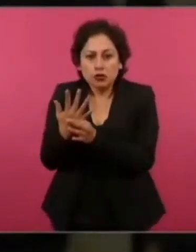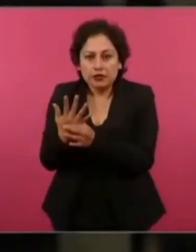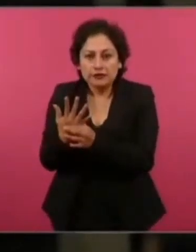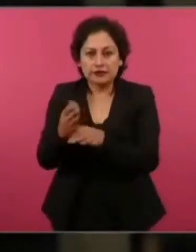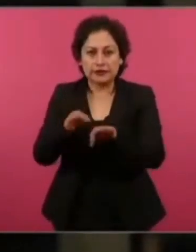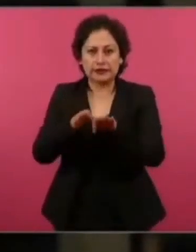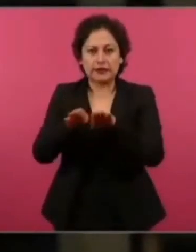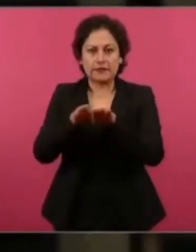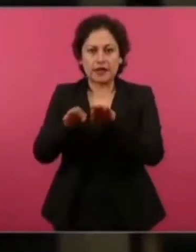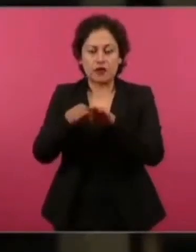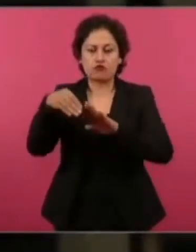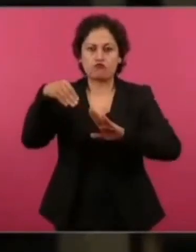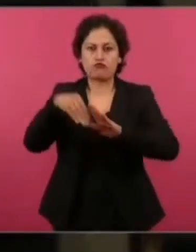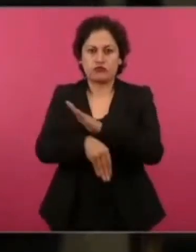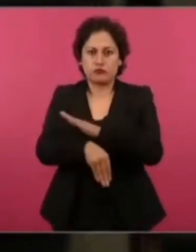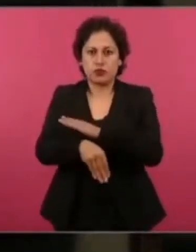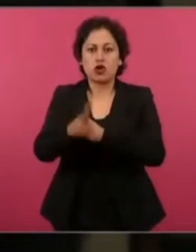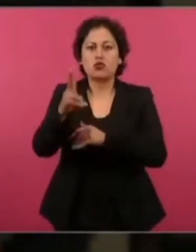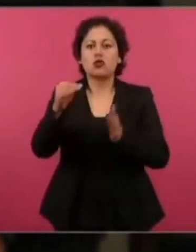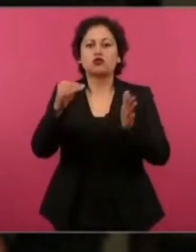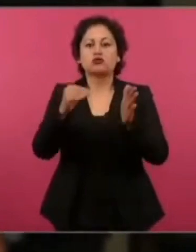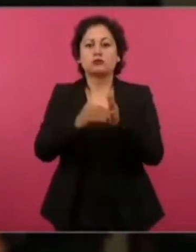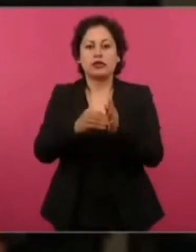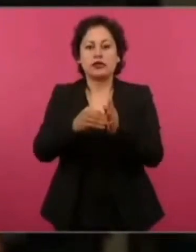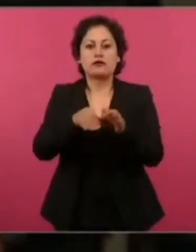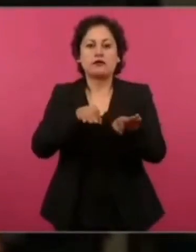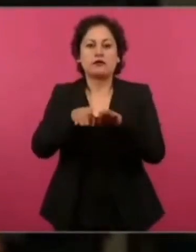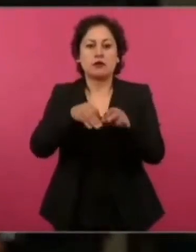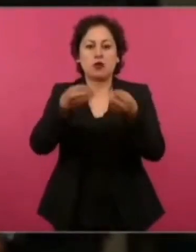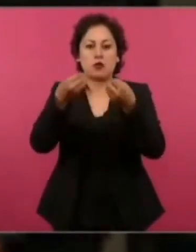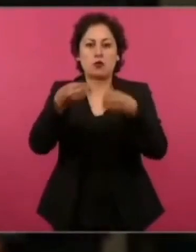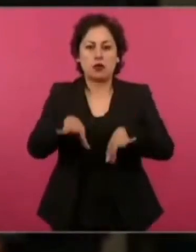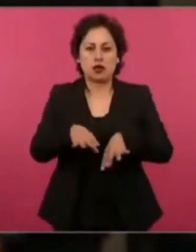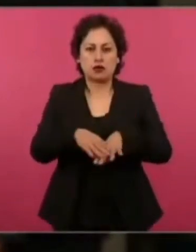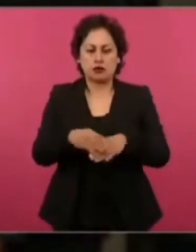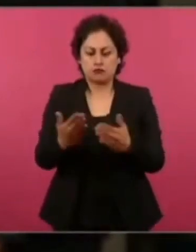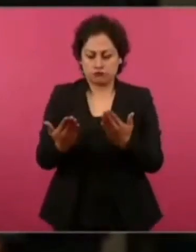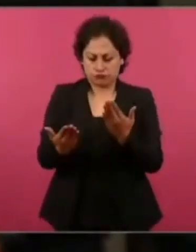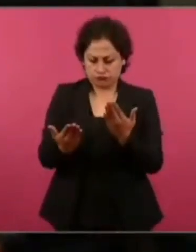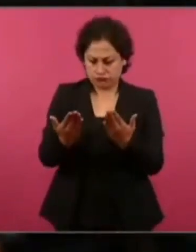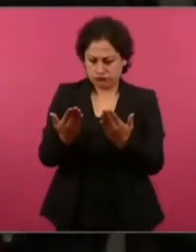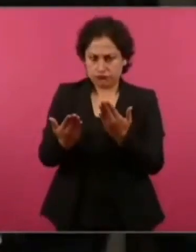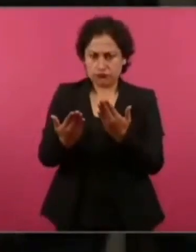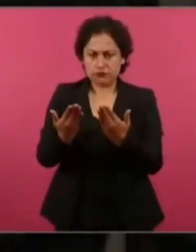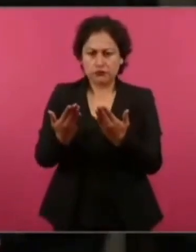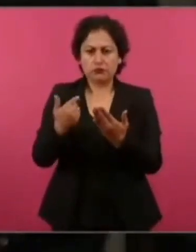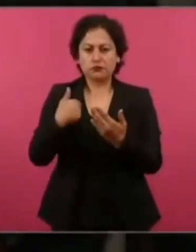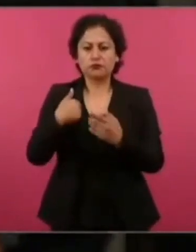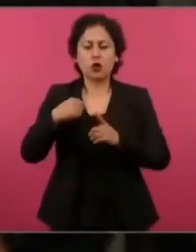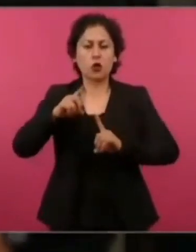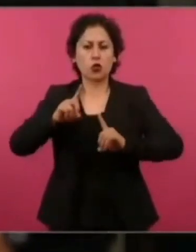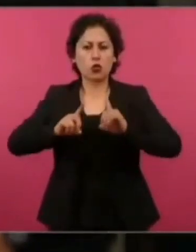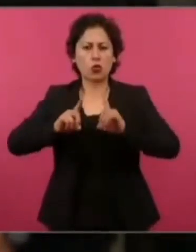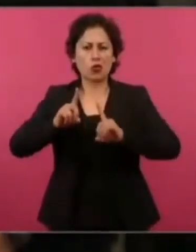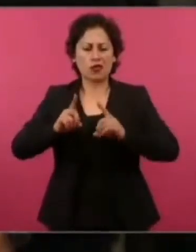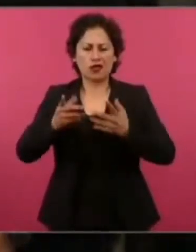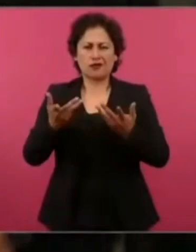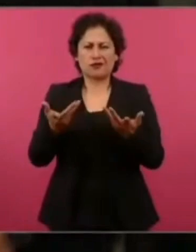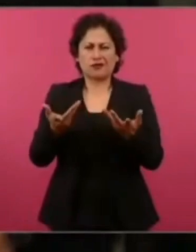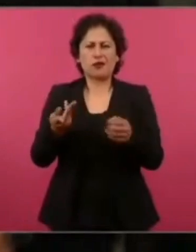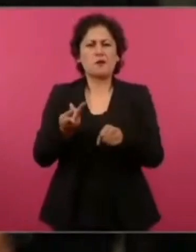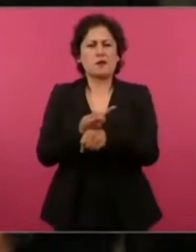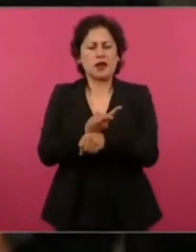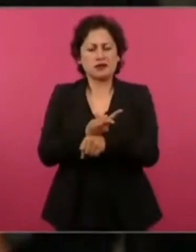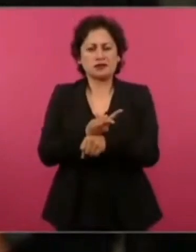menos, y esto, bueno, finalmente viene a entenderse como parte de, pues no sé, de una descomposición o cómo explicar